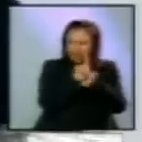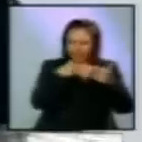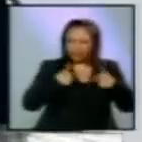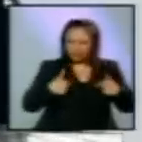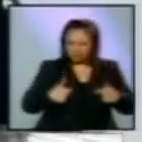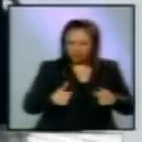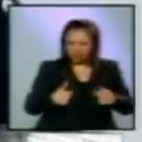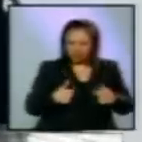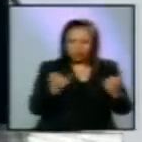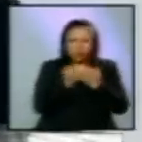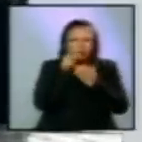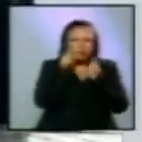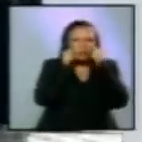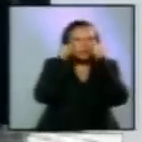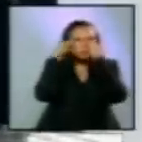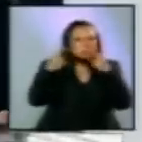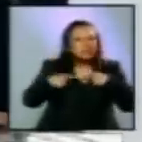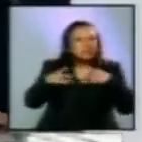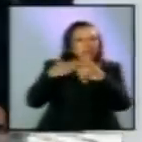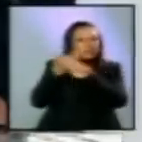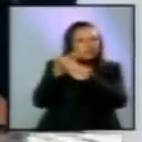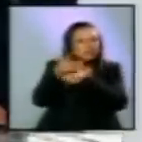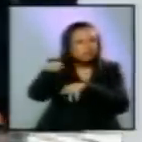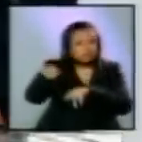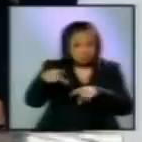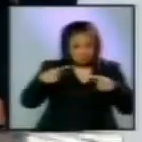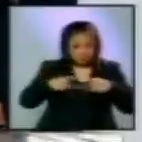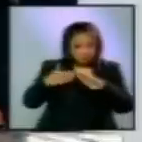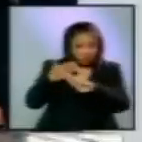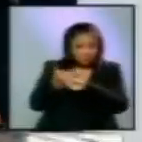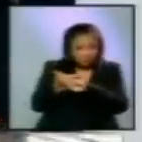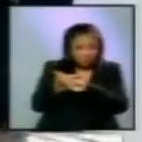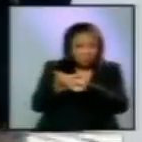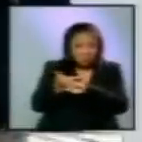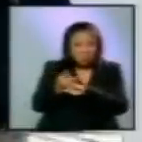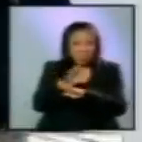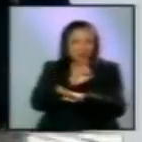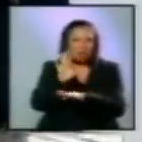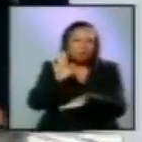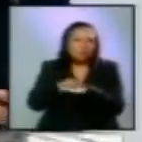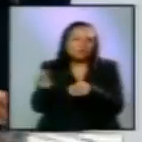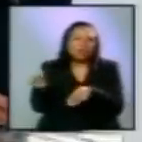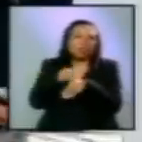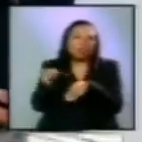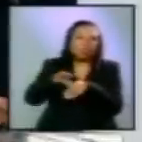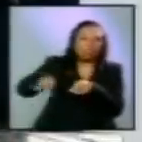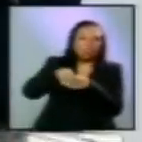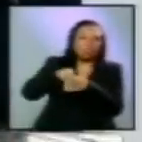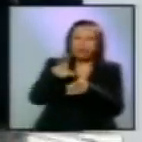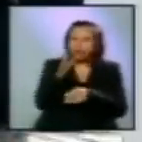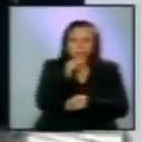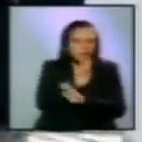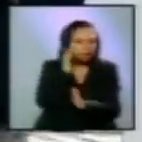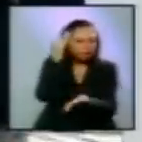esta reforma de atención a las víctimas. Una víctima no puede ser una víctima más. ¿Y por qué, tal